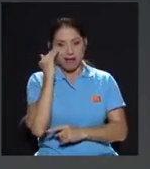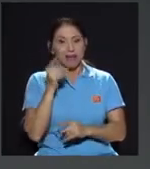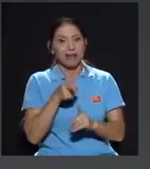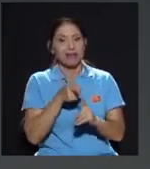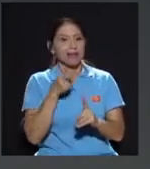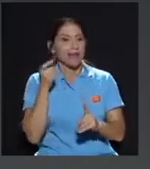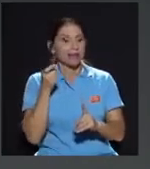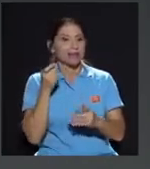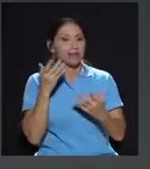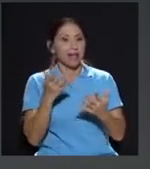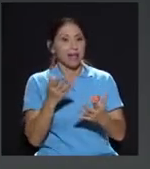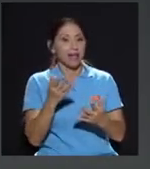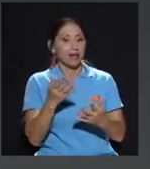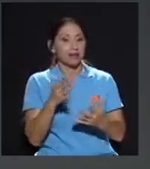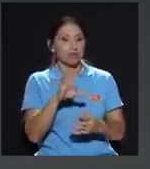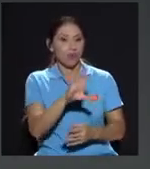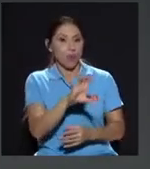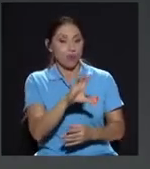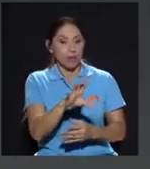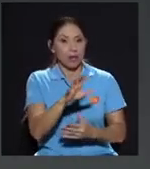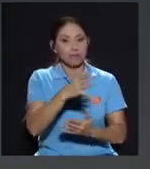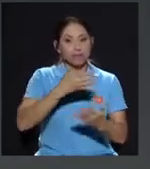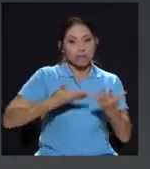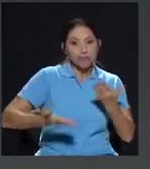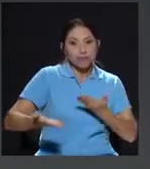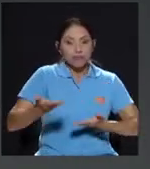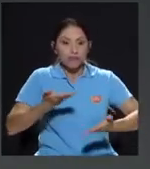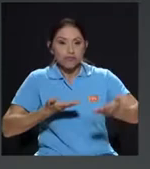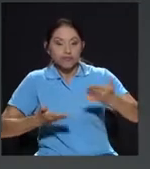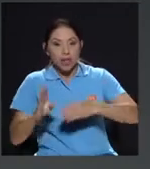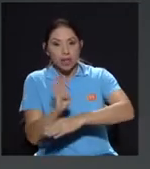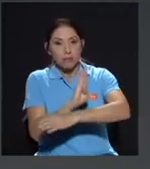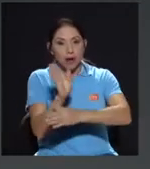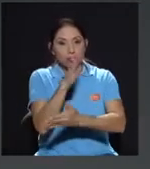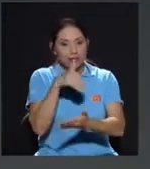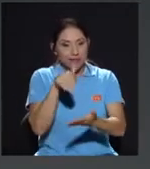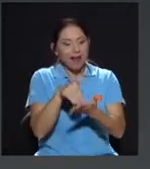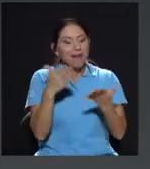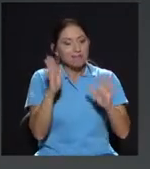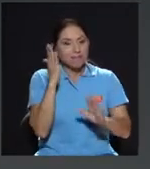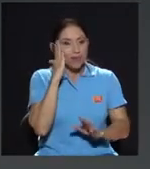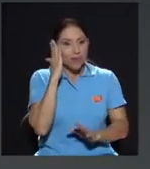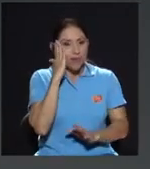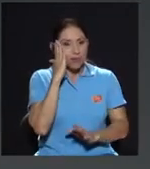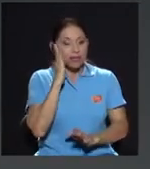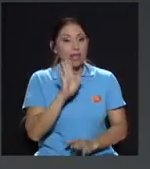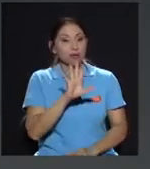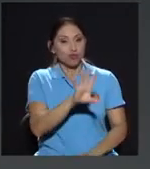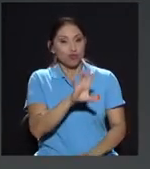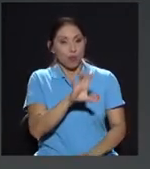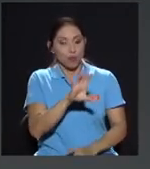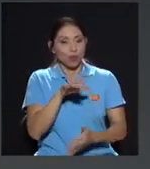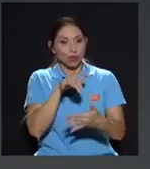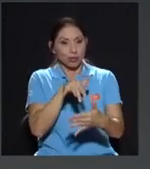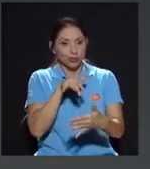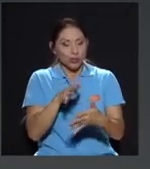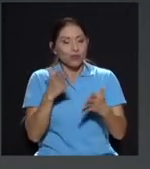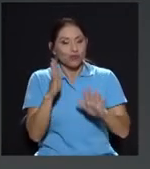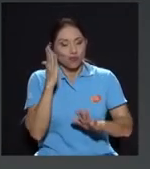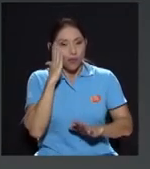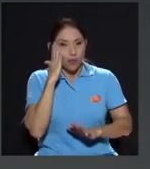la propia interacción en el banco central conoce de sus propios estudios conoce